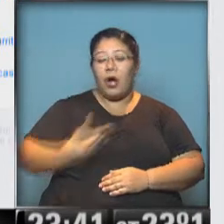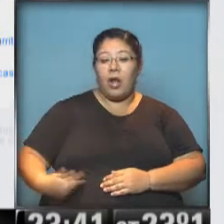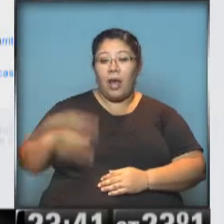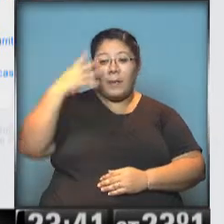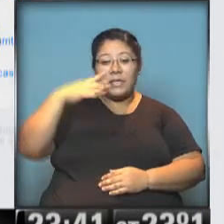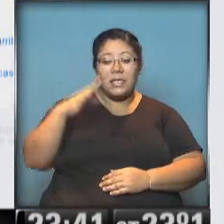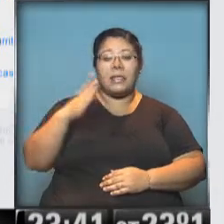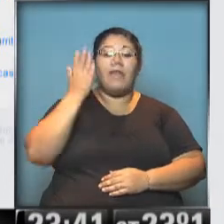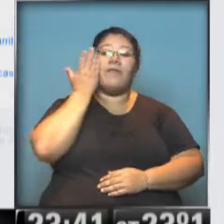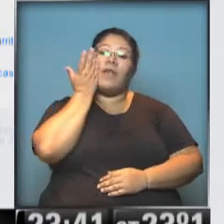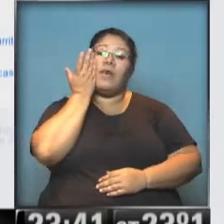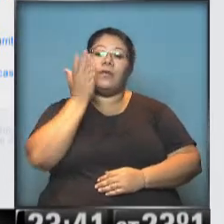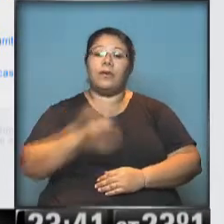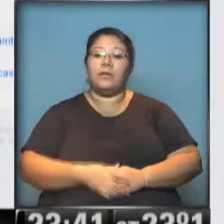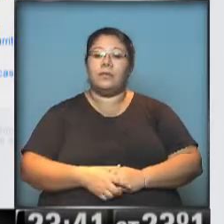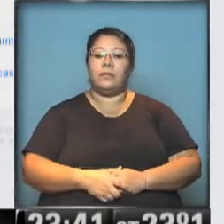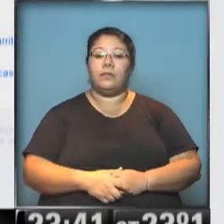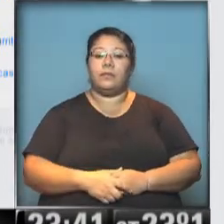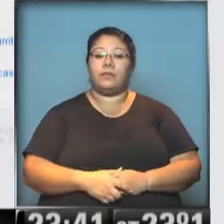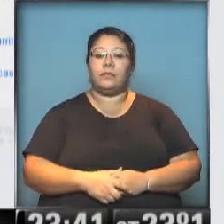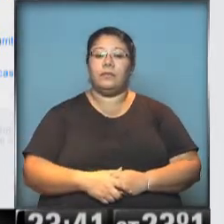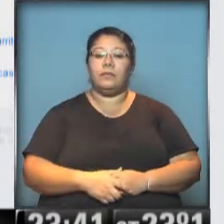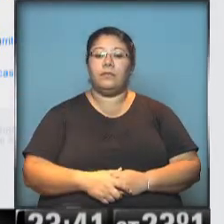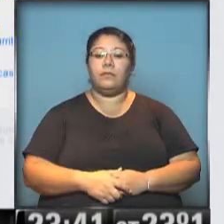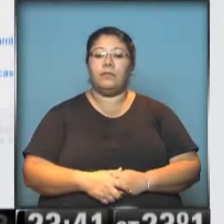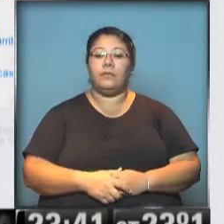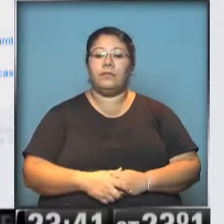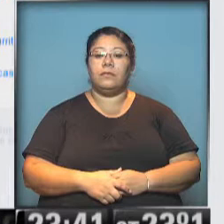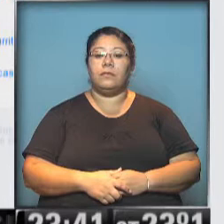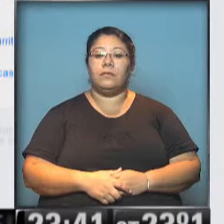través de su cuenta en Facebook y también en los 140